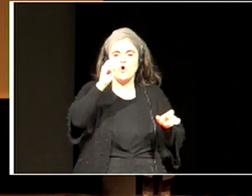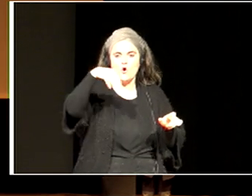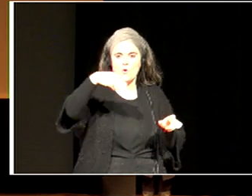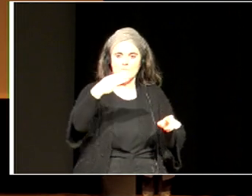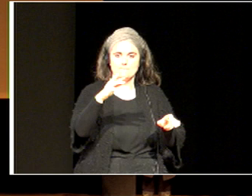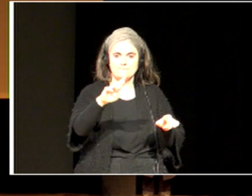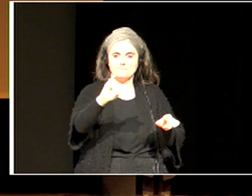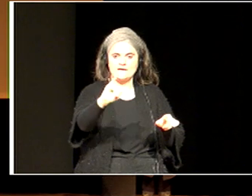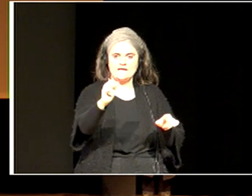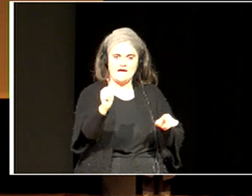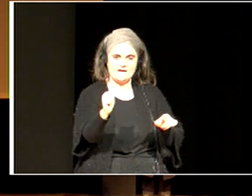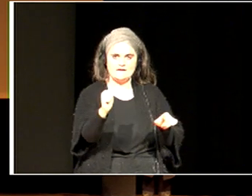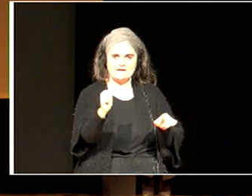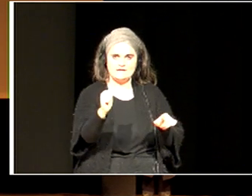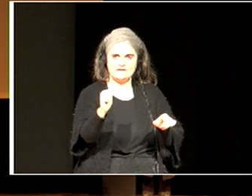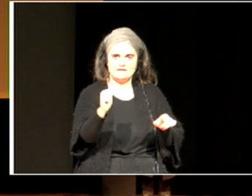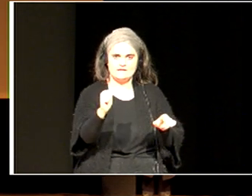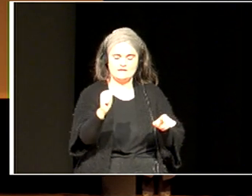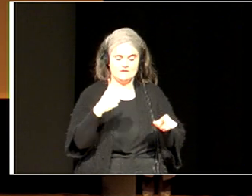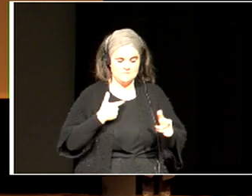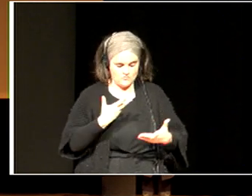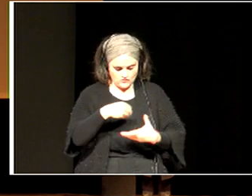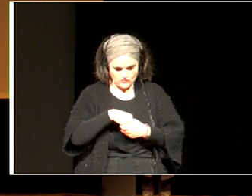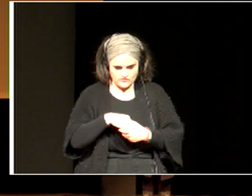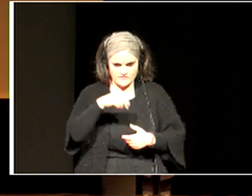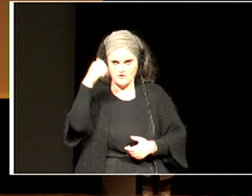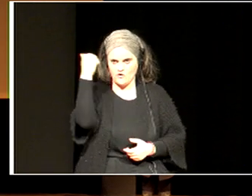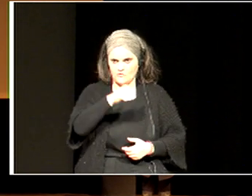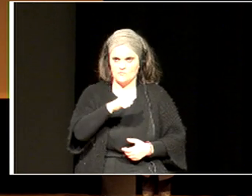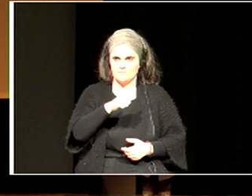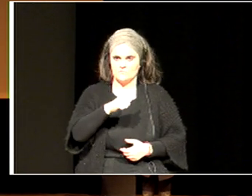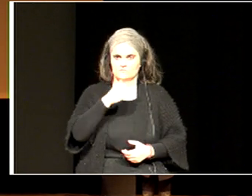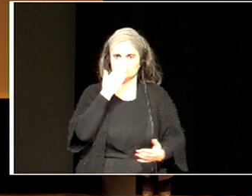diccionario cualidad de hombre honesto valiente